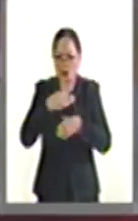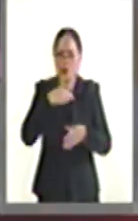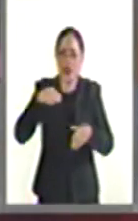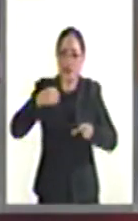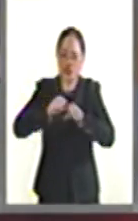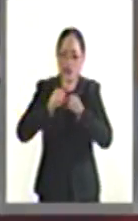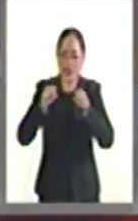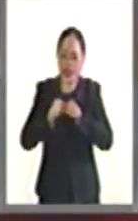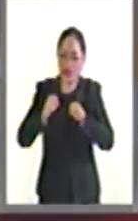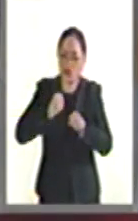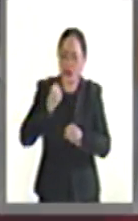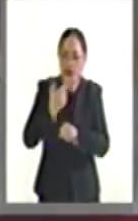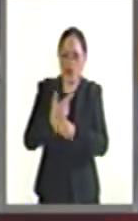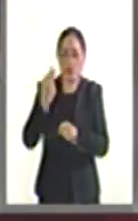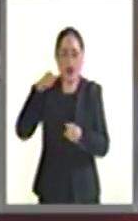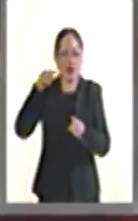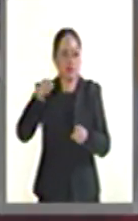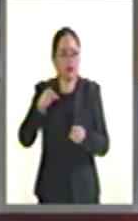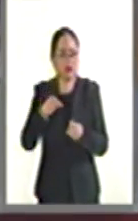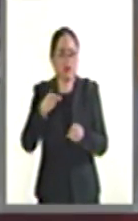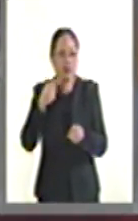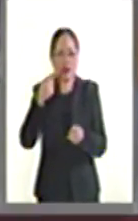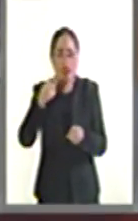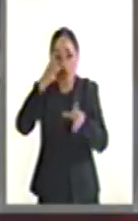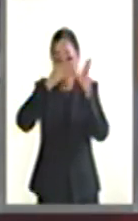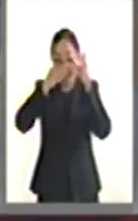Superior no tendrán tiempo de aprender los